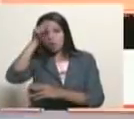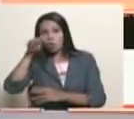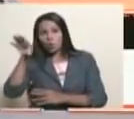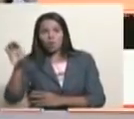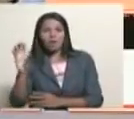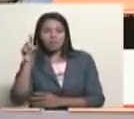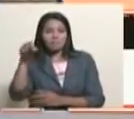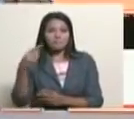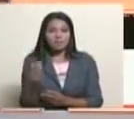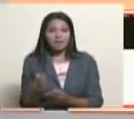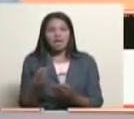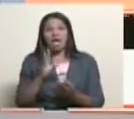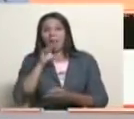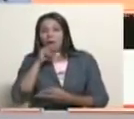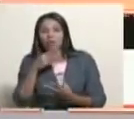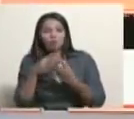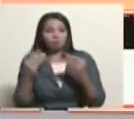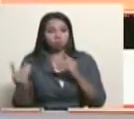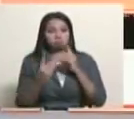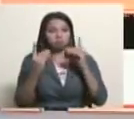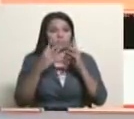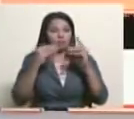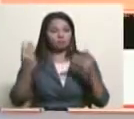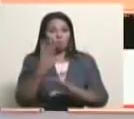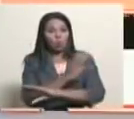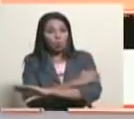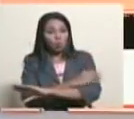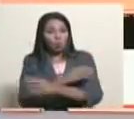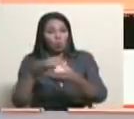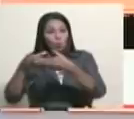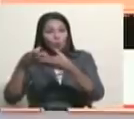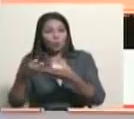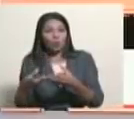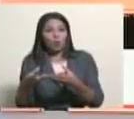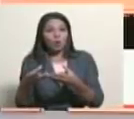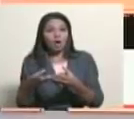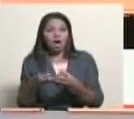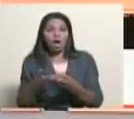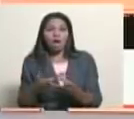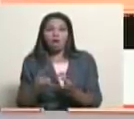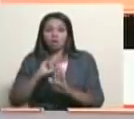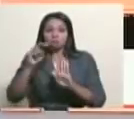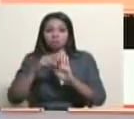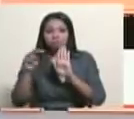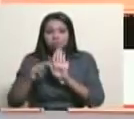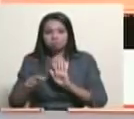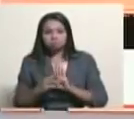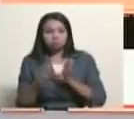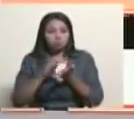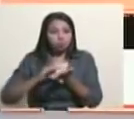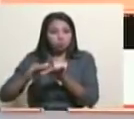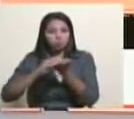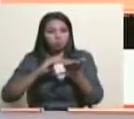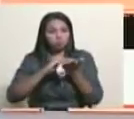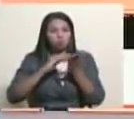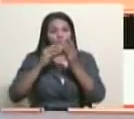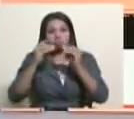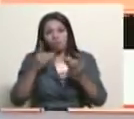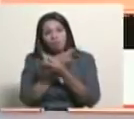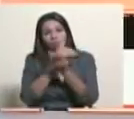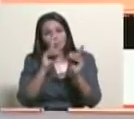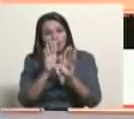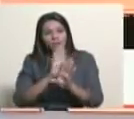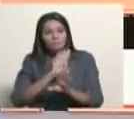conversando con el sector de la oposición extremista sobre una agenda integral para buscar soluciones